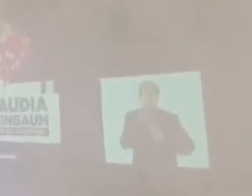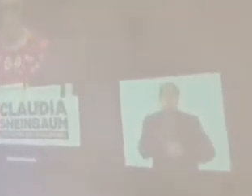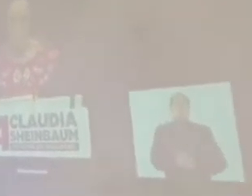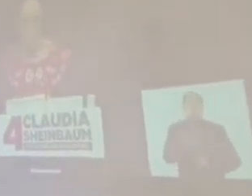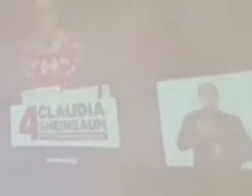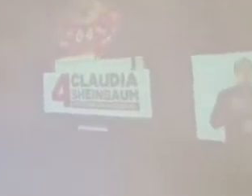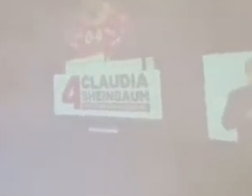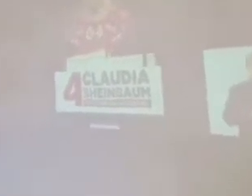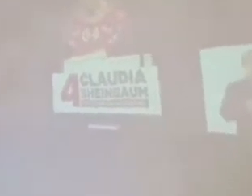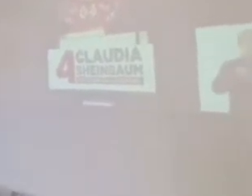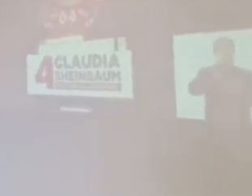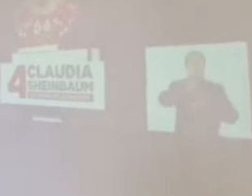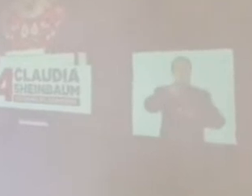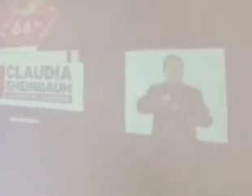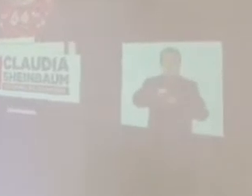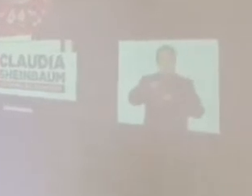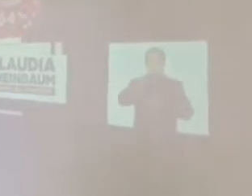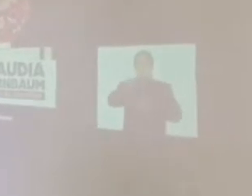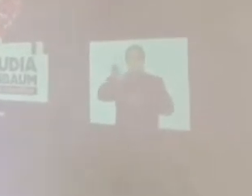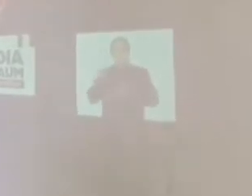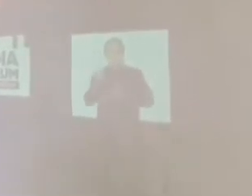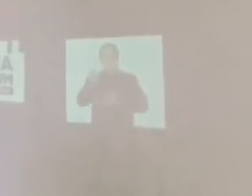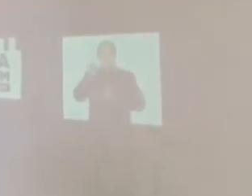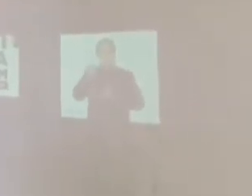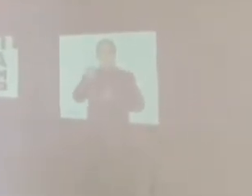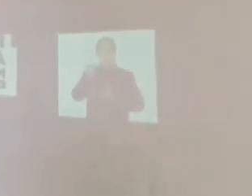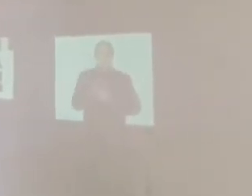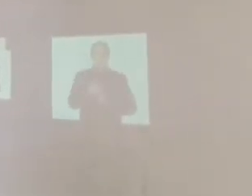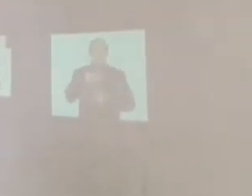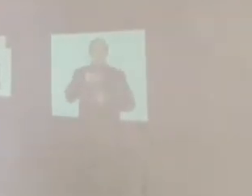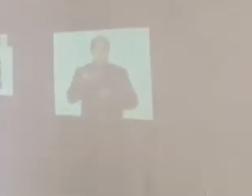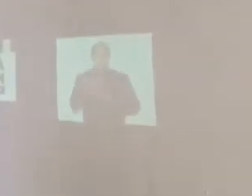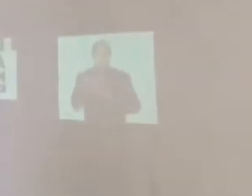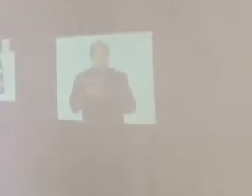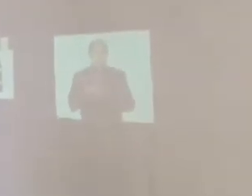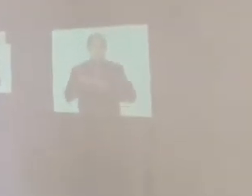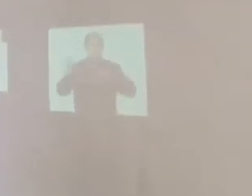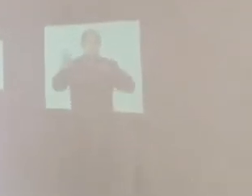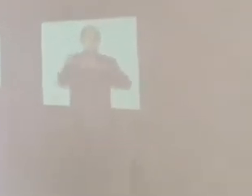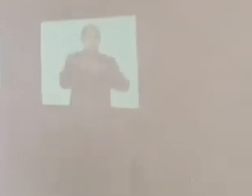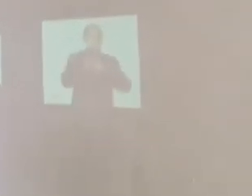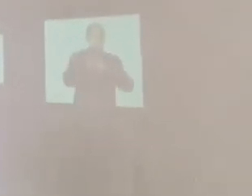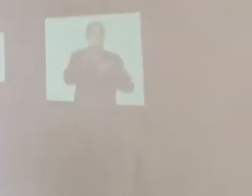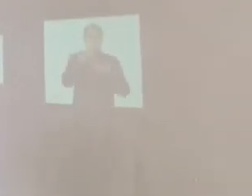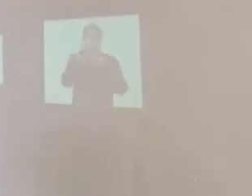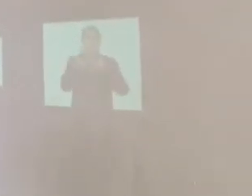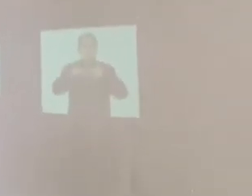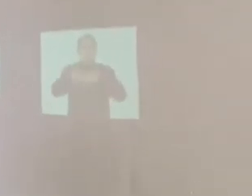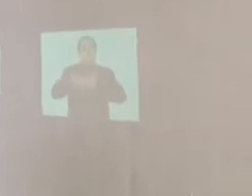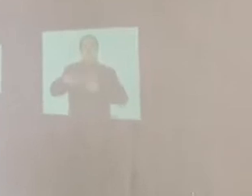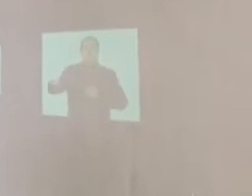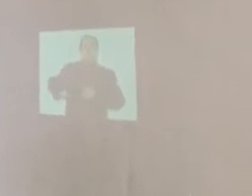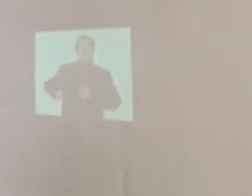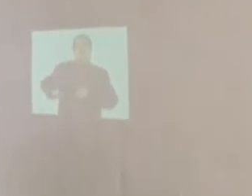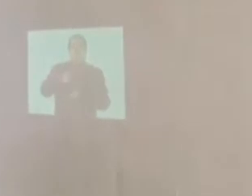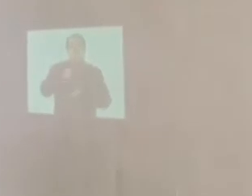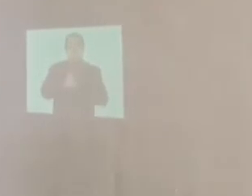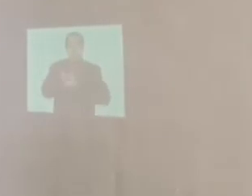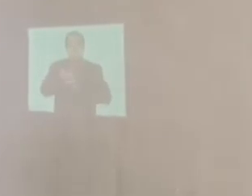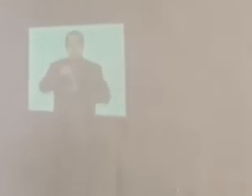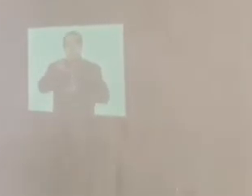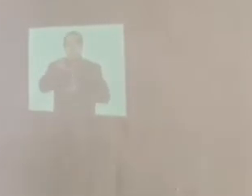I para generar vínculos entre la academia, las industrias y el gobierno de la ciudad. Ahí desarrollamos en conjunto con Concamín y